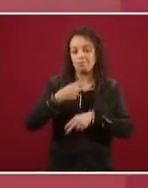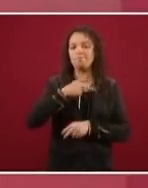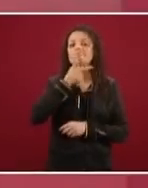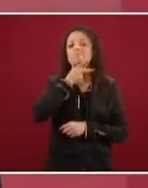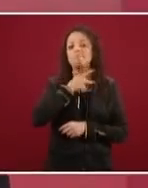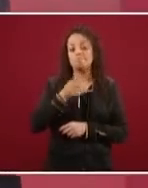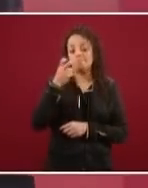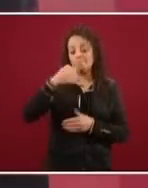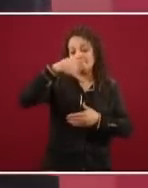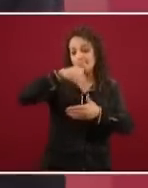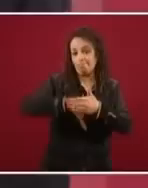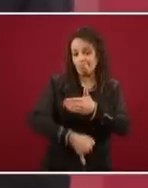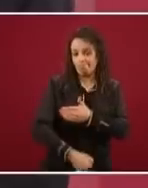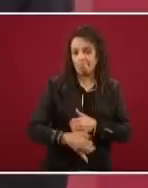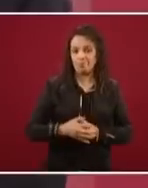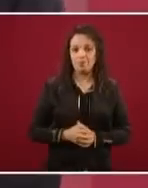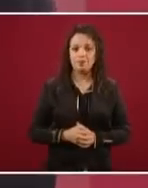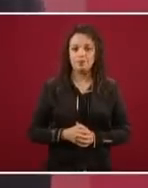pronto